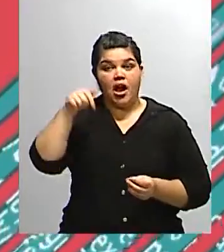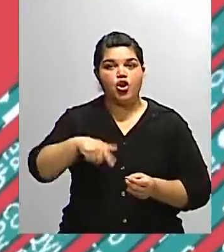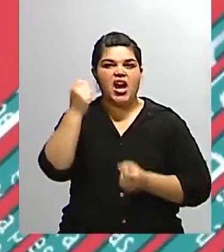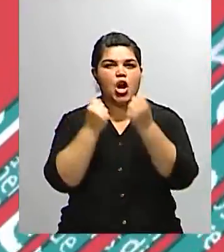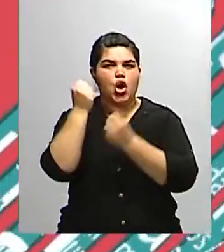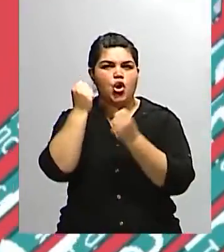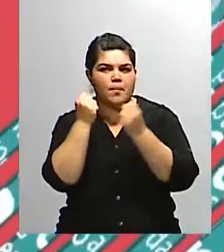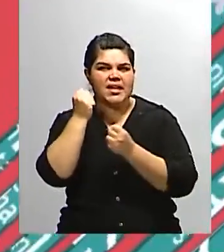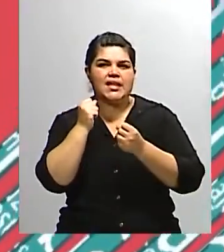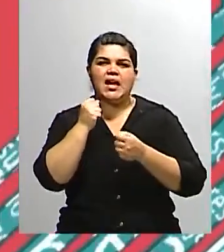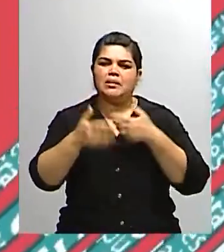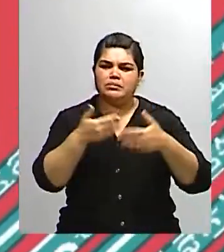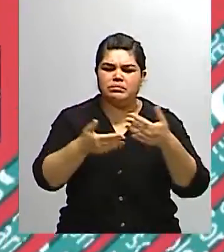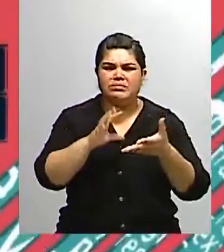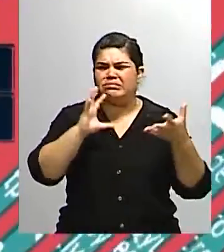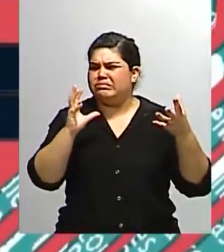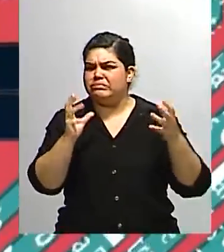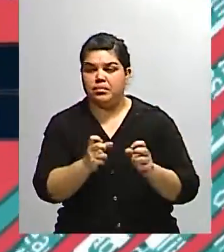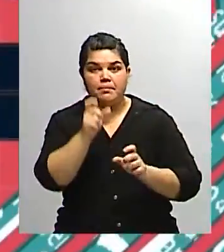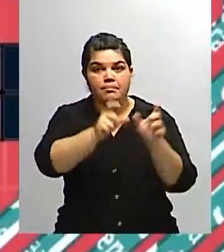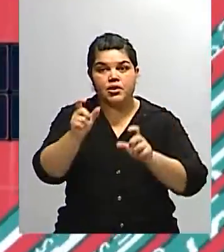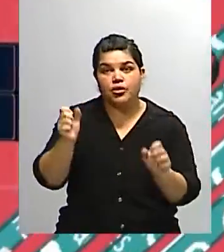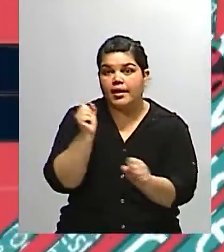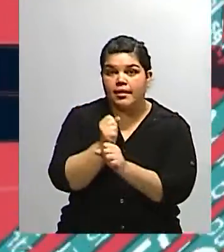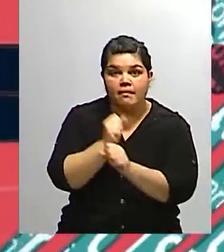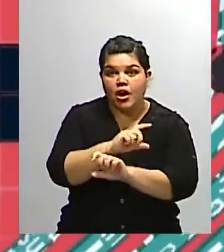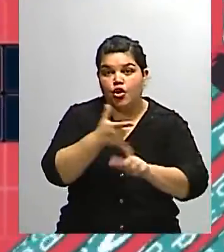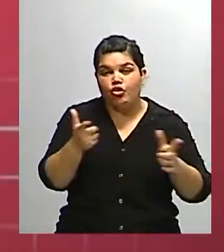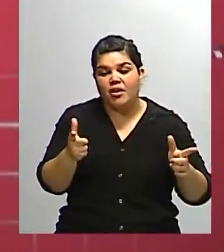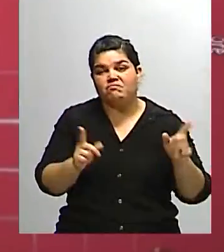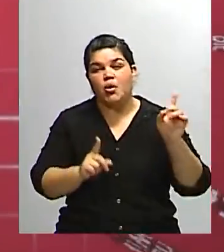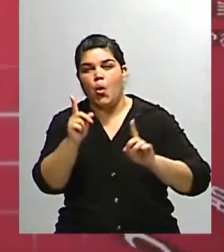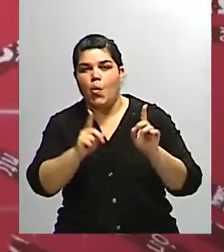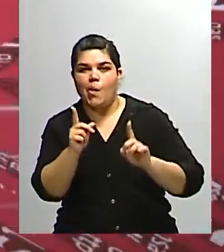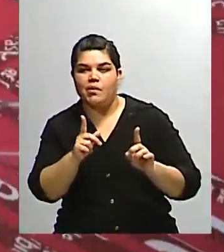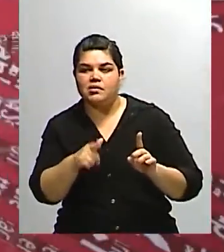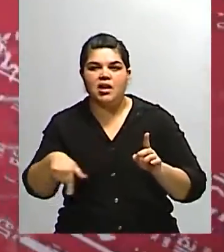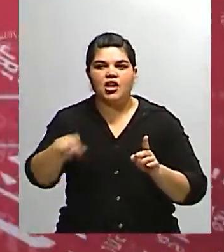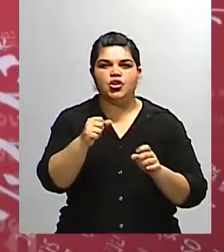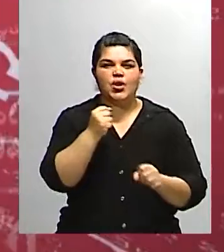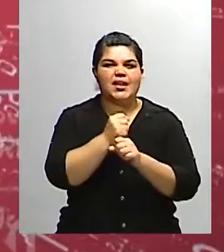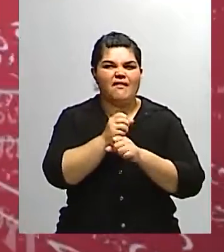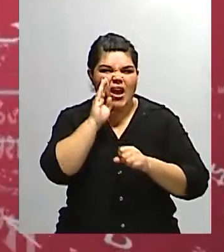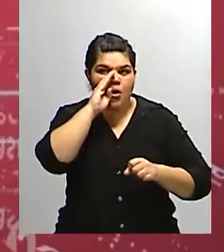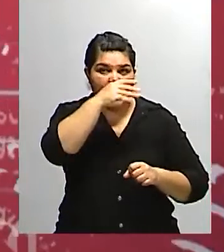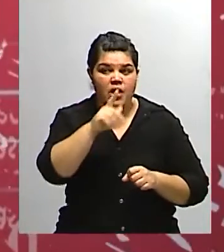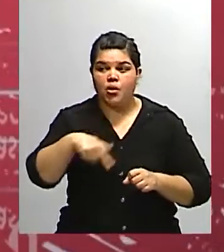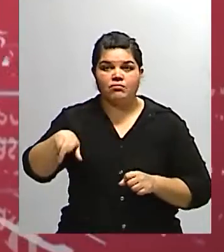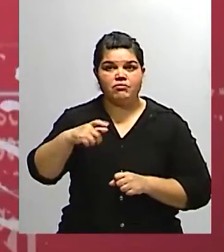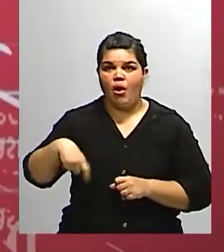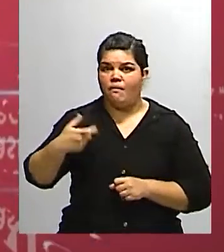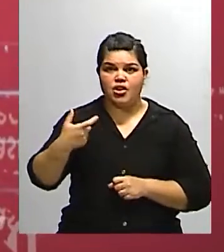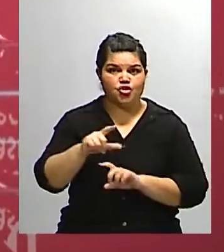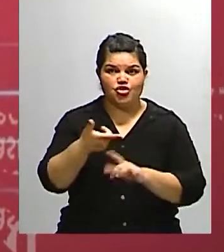mucha gente tal vez desocupada o subocupada con cero cobertura médica a través de obras sociales,